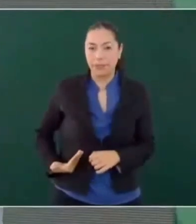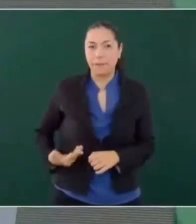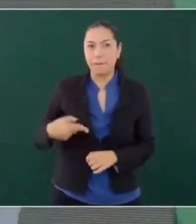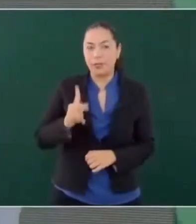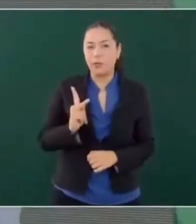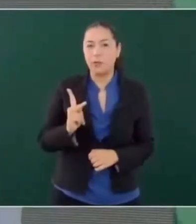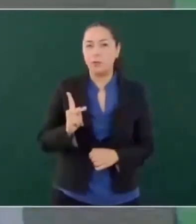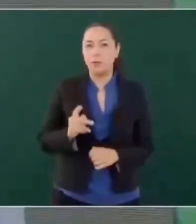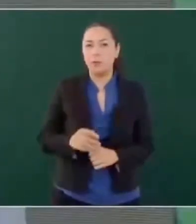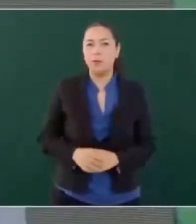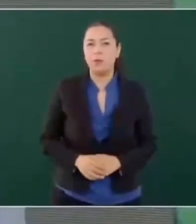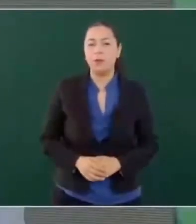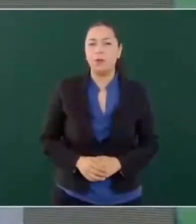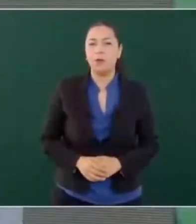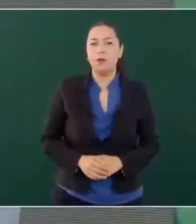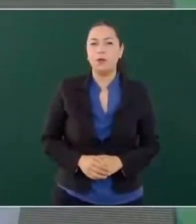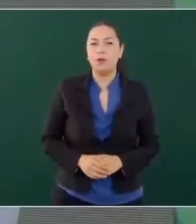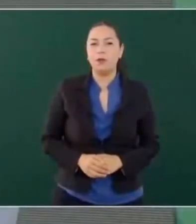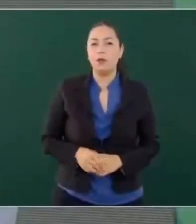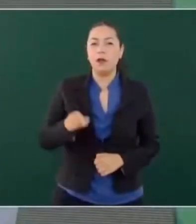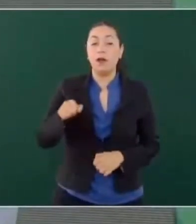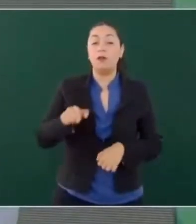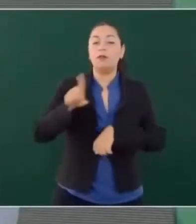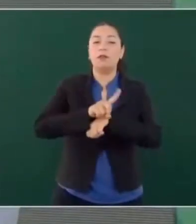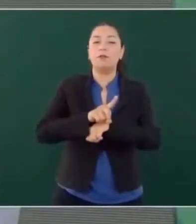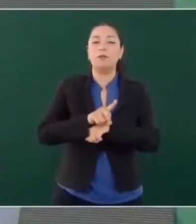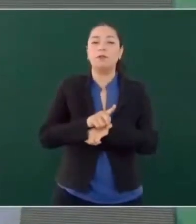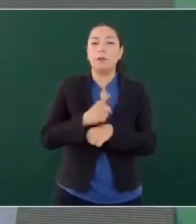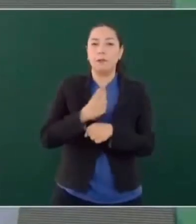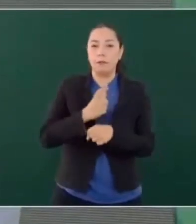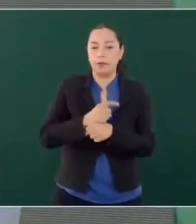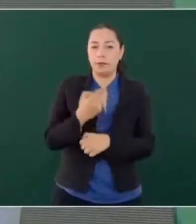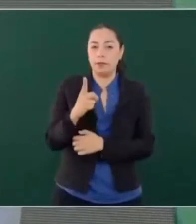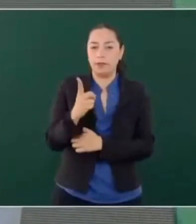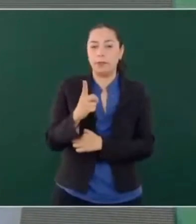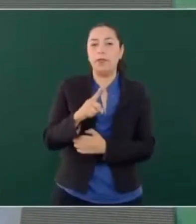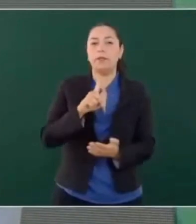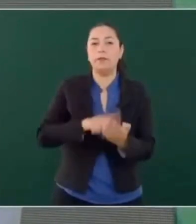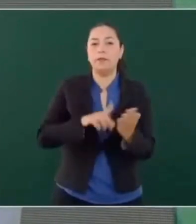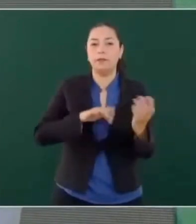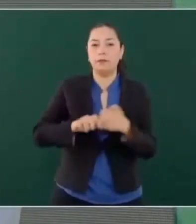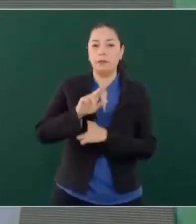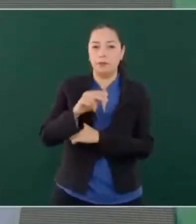el 1 de diciembre del 88.